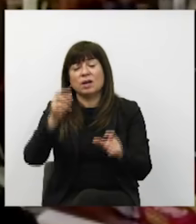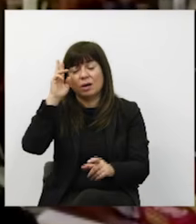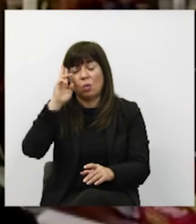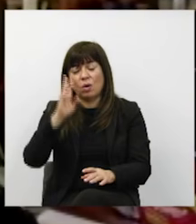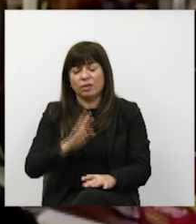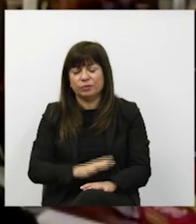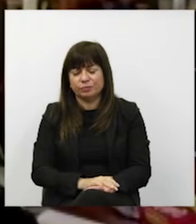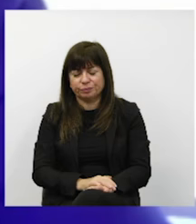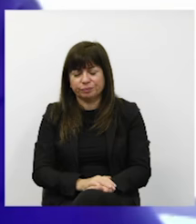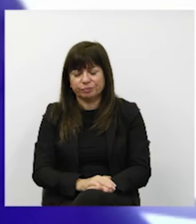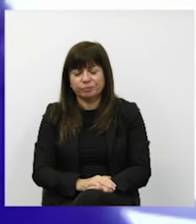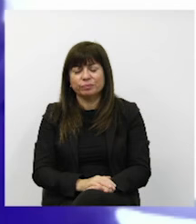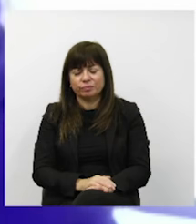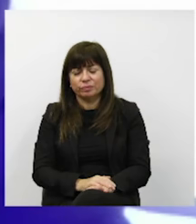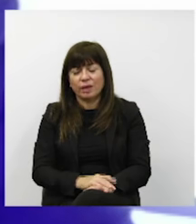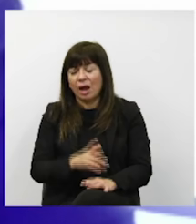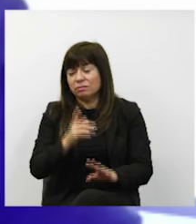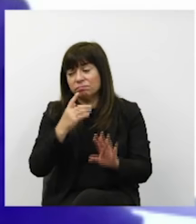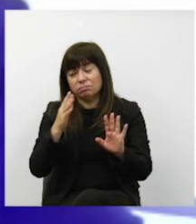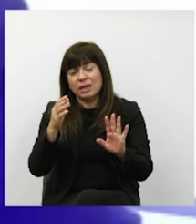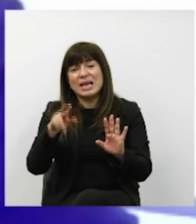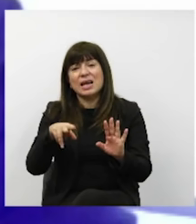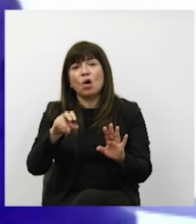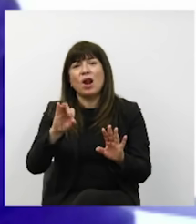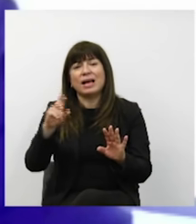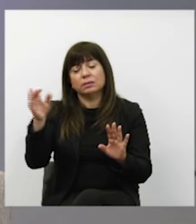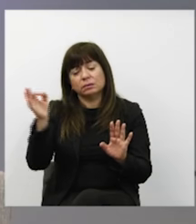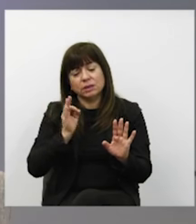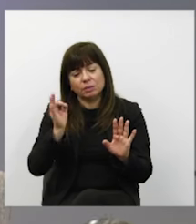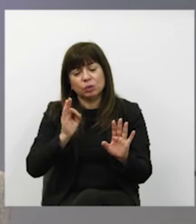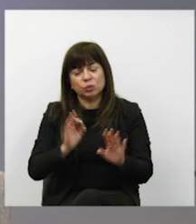dice. Primero la moderación, Sebastián Edwards.